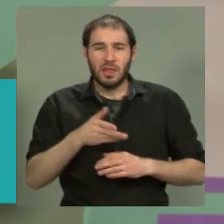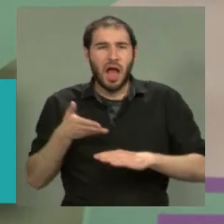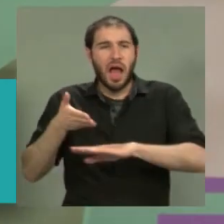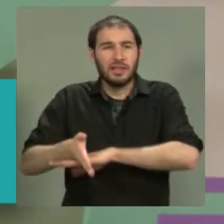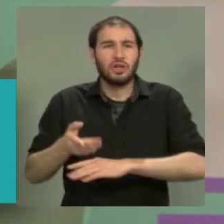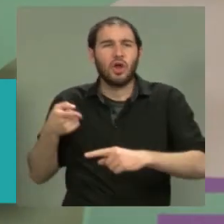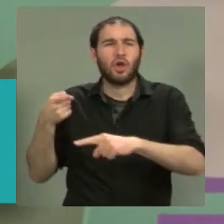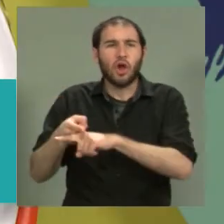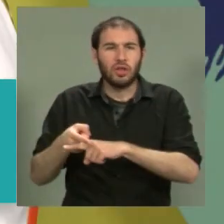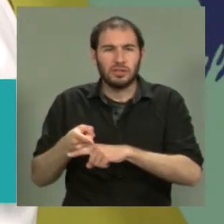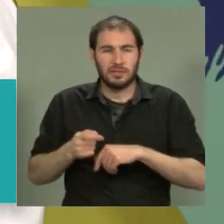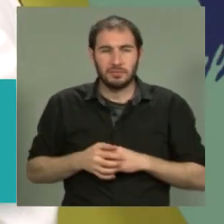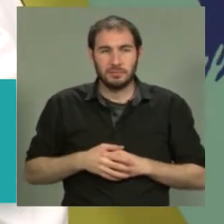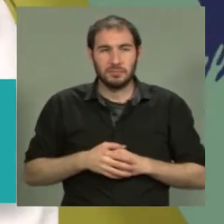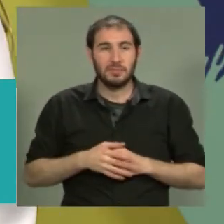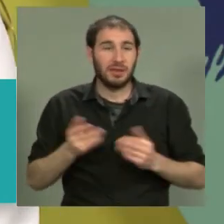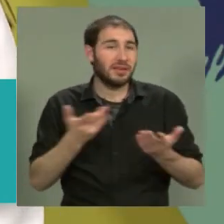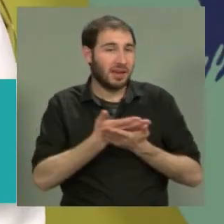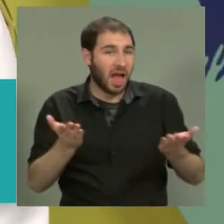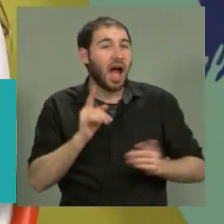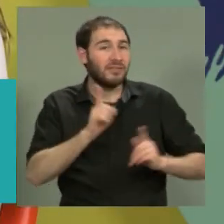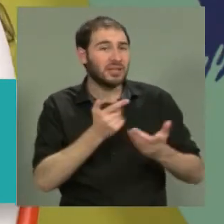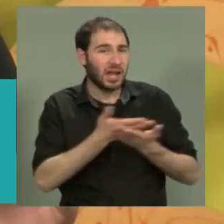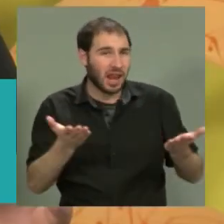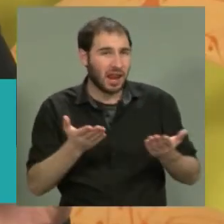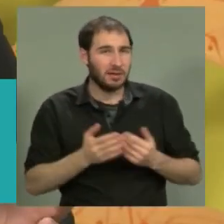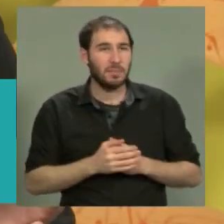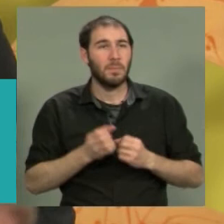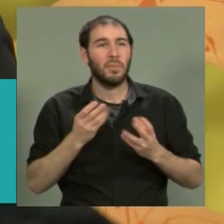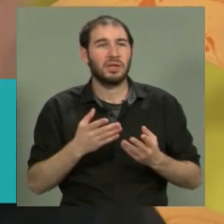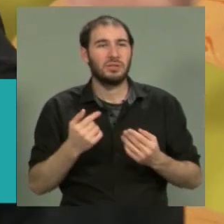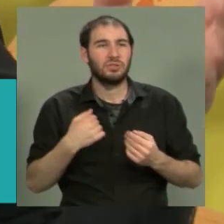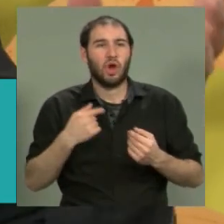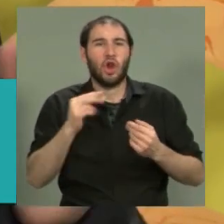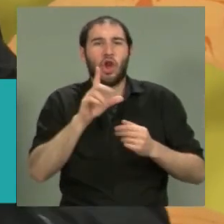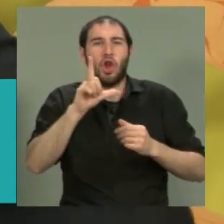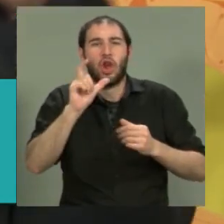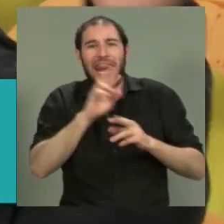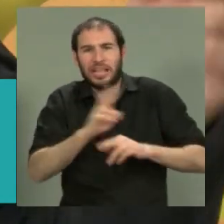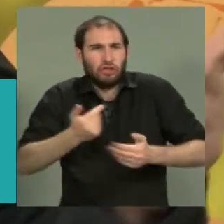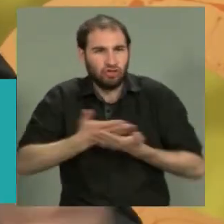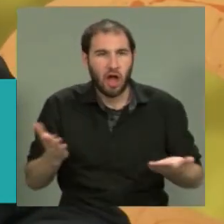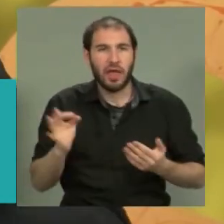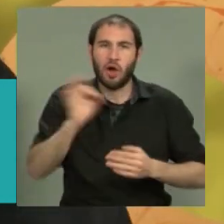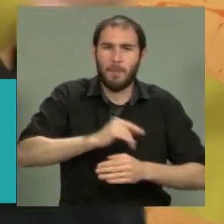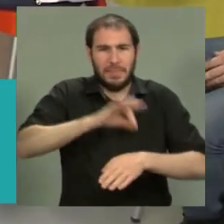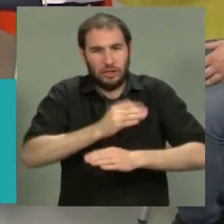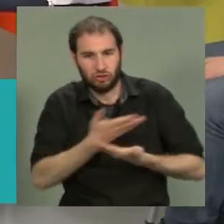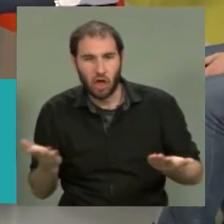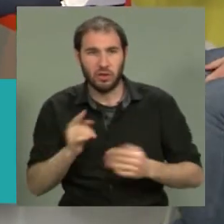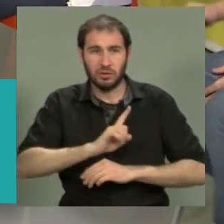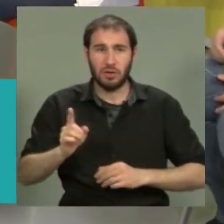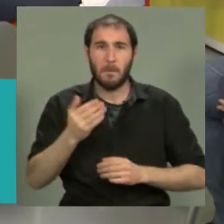en contra incluso de lo que el paciente a quería. veces, doctora, también, porque no puedo decir los religiosos, como que los médicos, Claro.